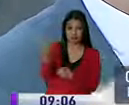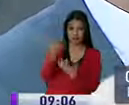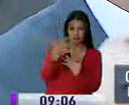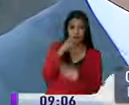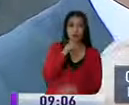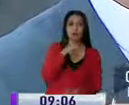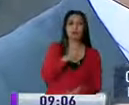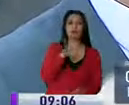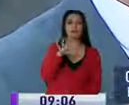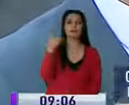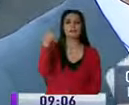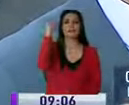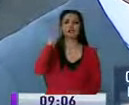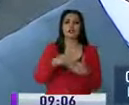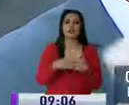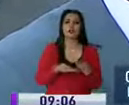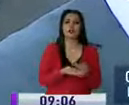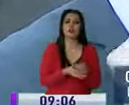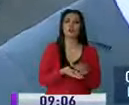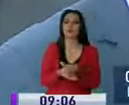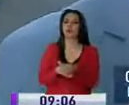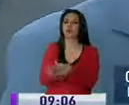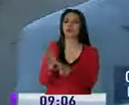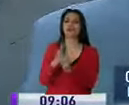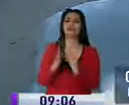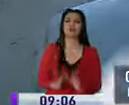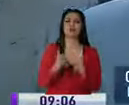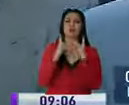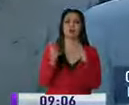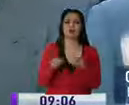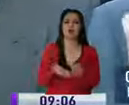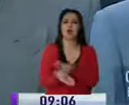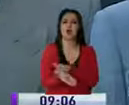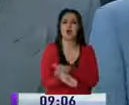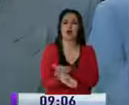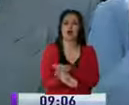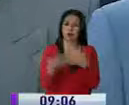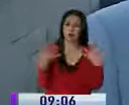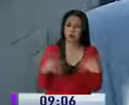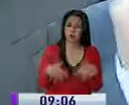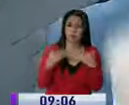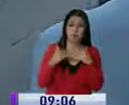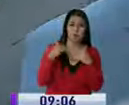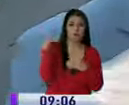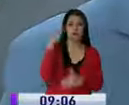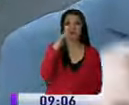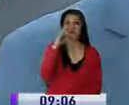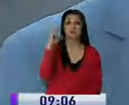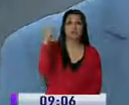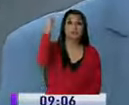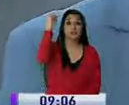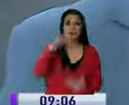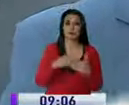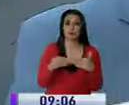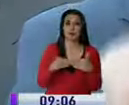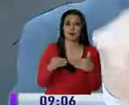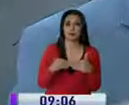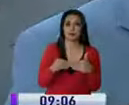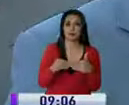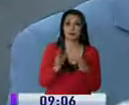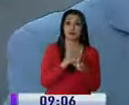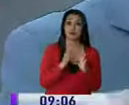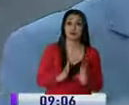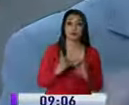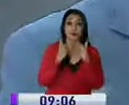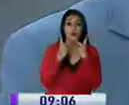1.5 millones de dólares los que iban a ellos de entregar en coimas. Es decir, estamos hablando de cifras que superan los 300 millones de dólares y de